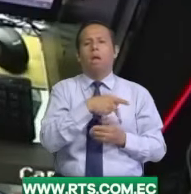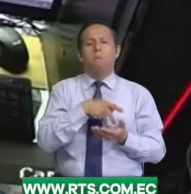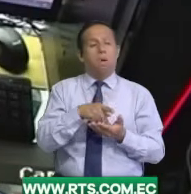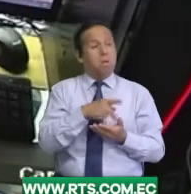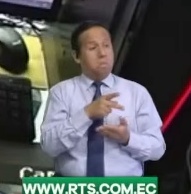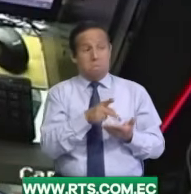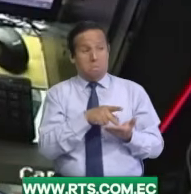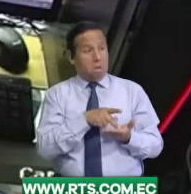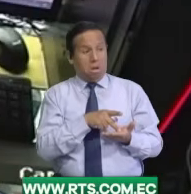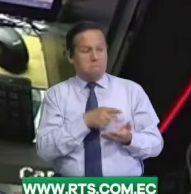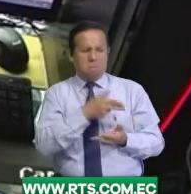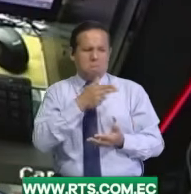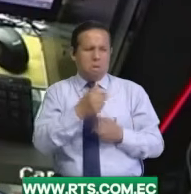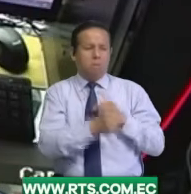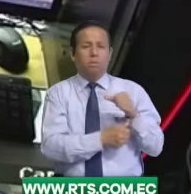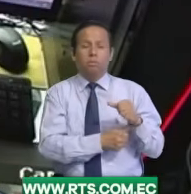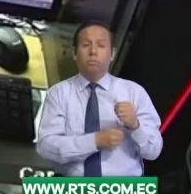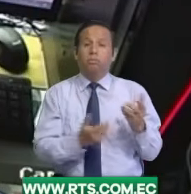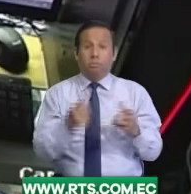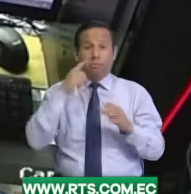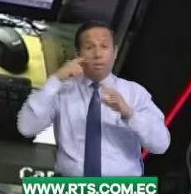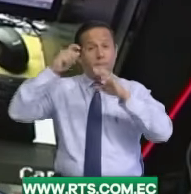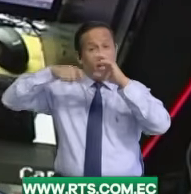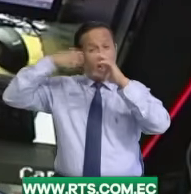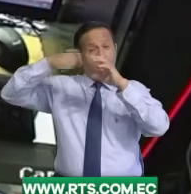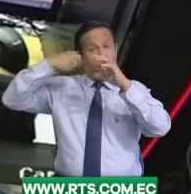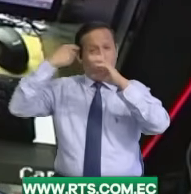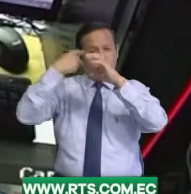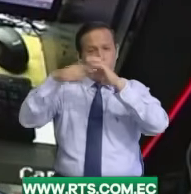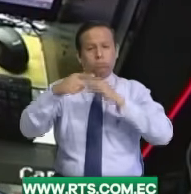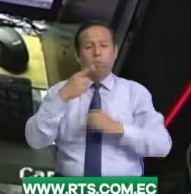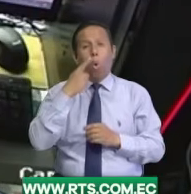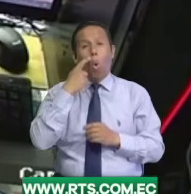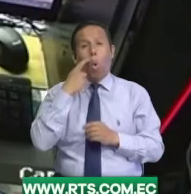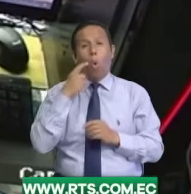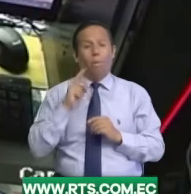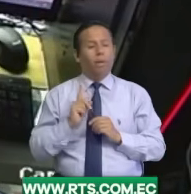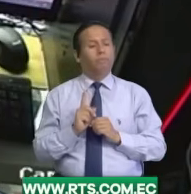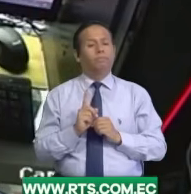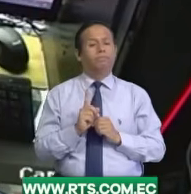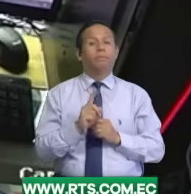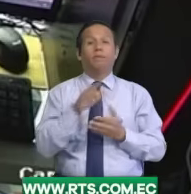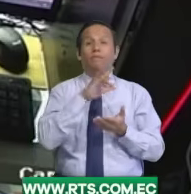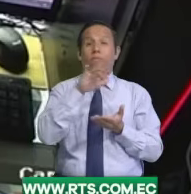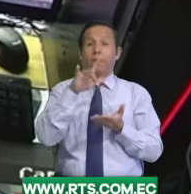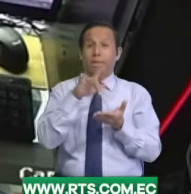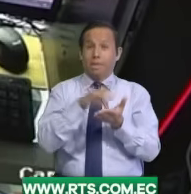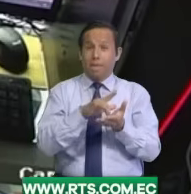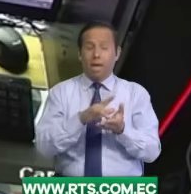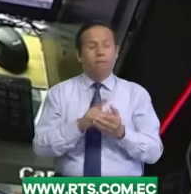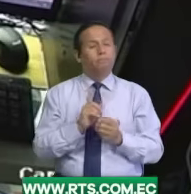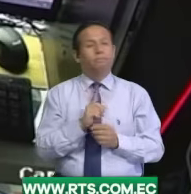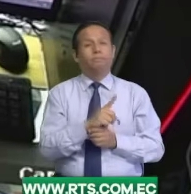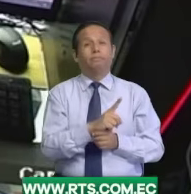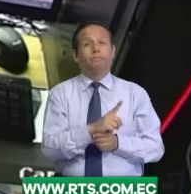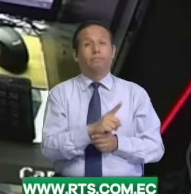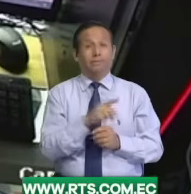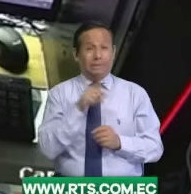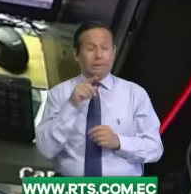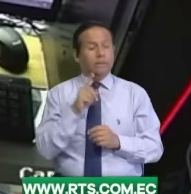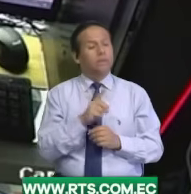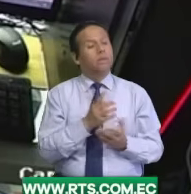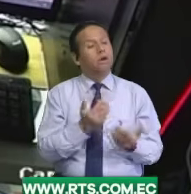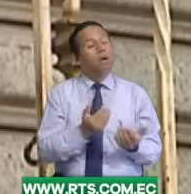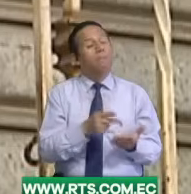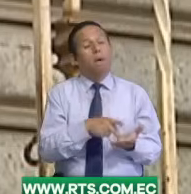Este video viralizado en redes sociales se observa cómo un sujeto se acerca a una farmacia para cobrarle la dicha vacuna extorsiva a